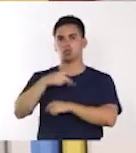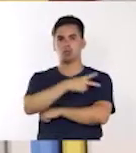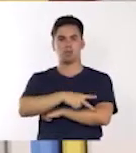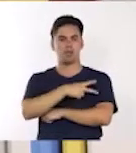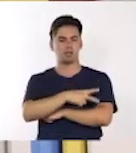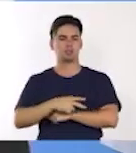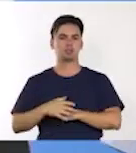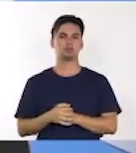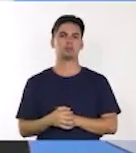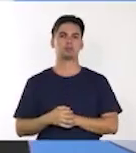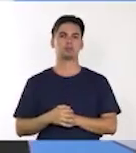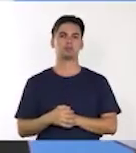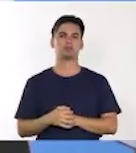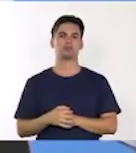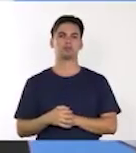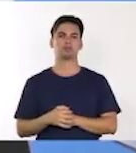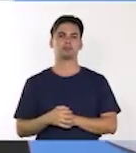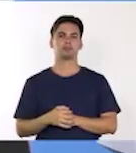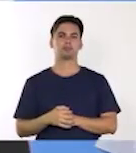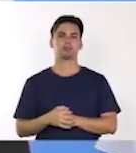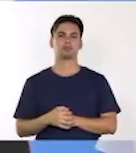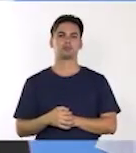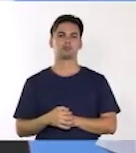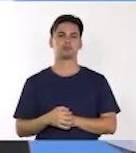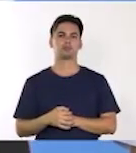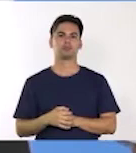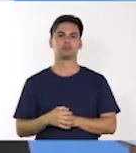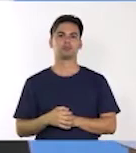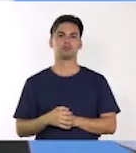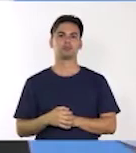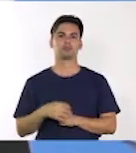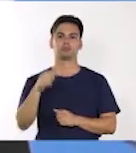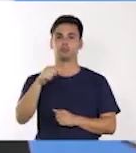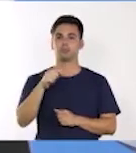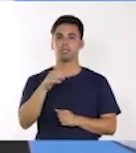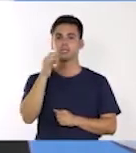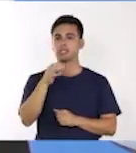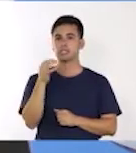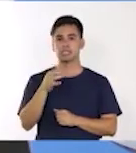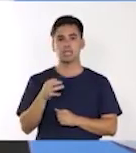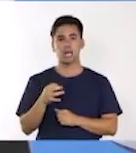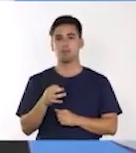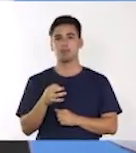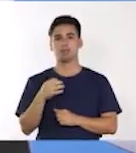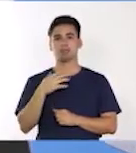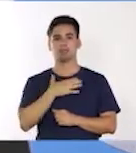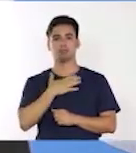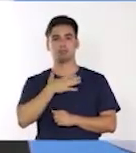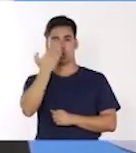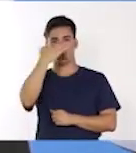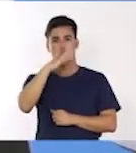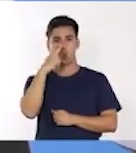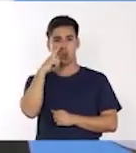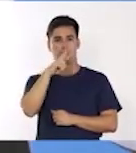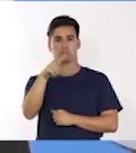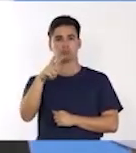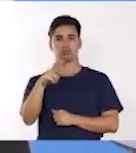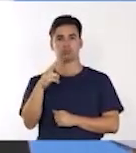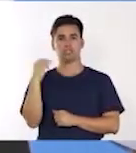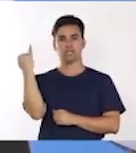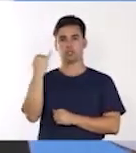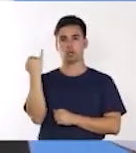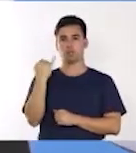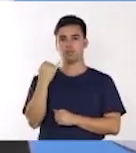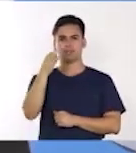ellos Cuba. Y en contraposición a esto, la política exterior de nuestro país, que siempre ha sido de fomentar